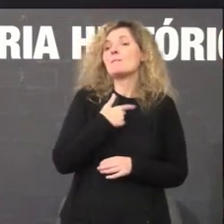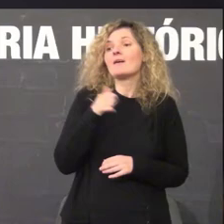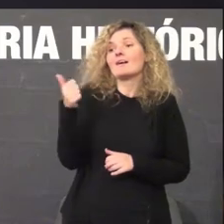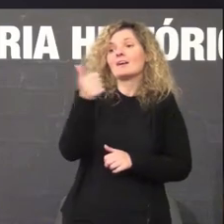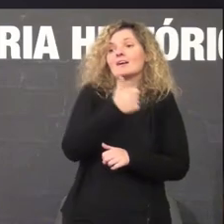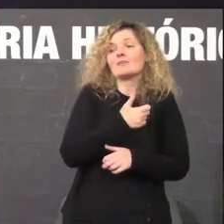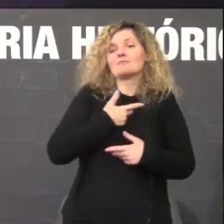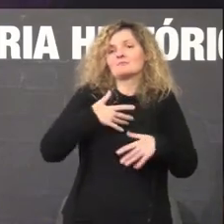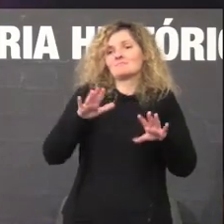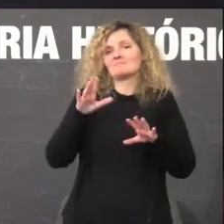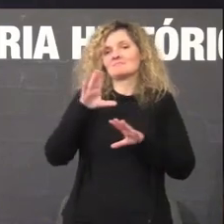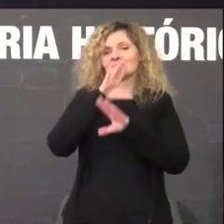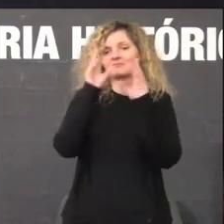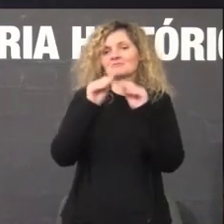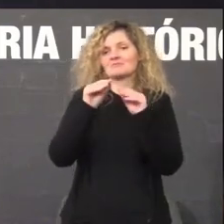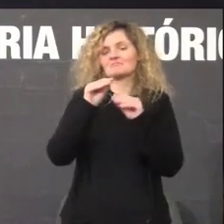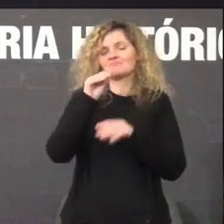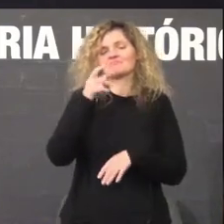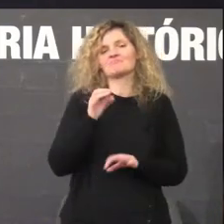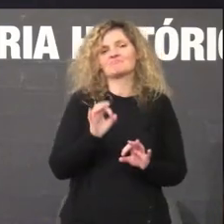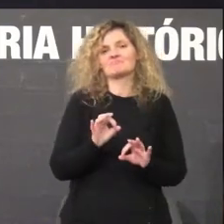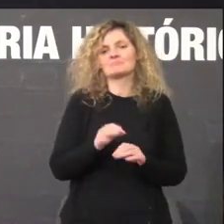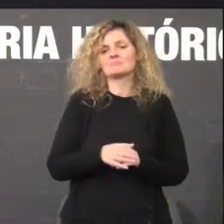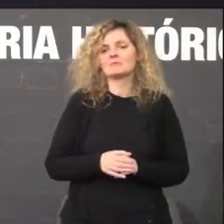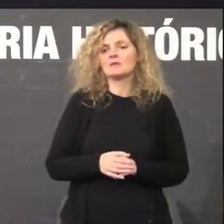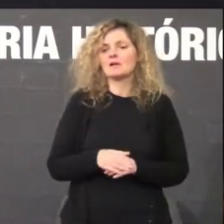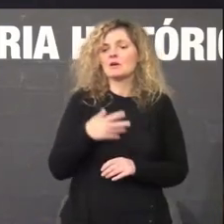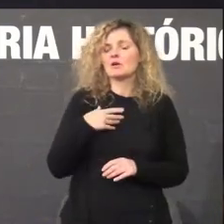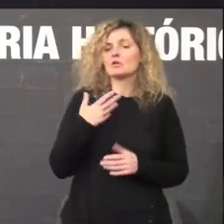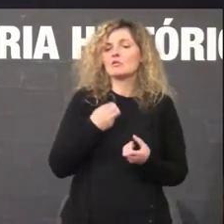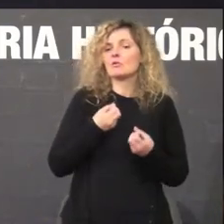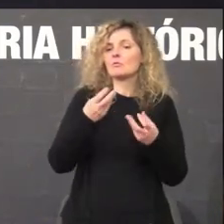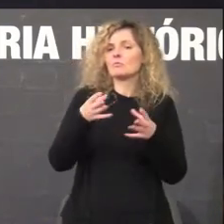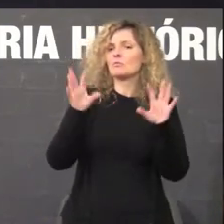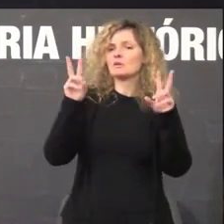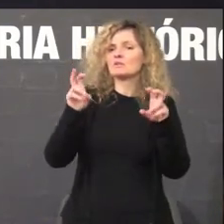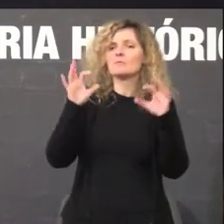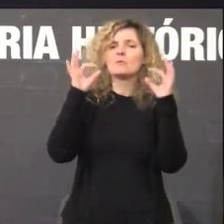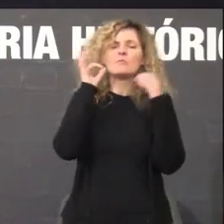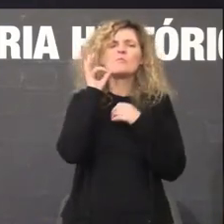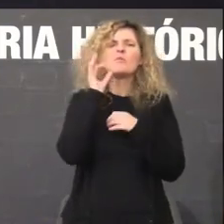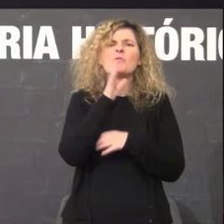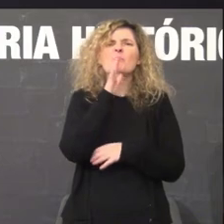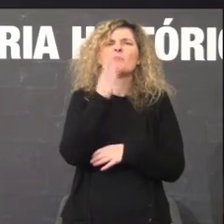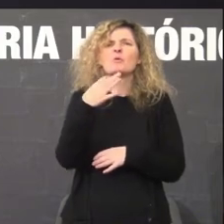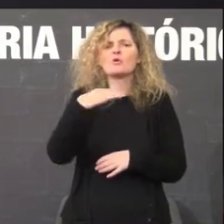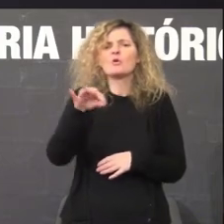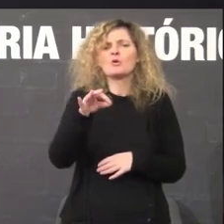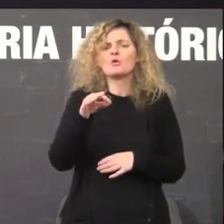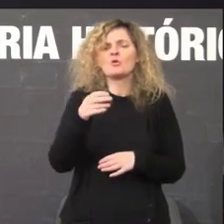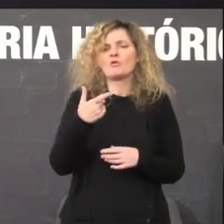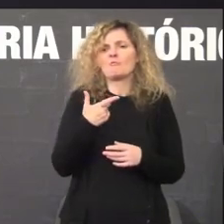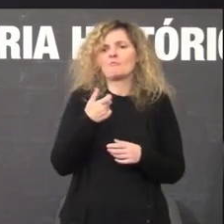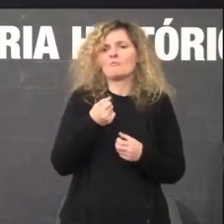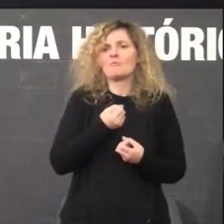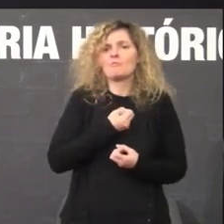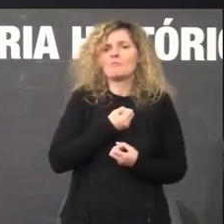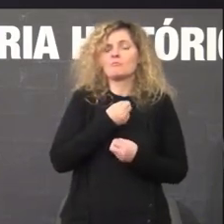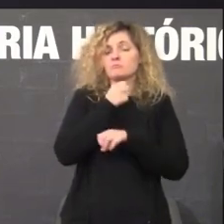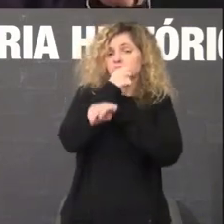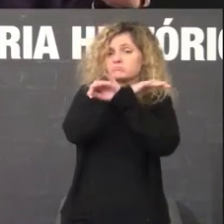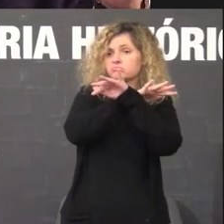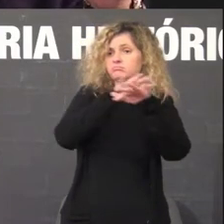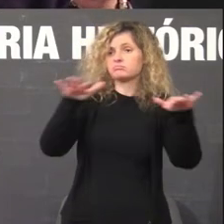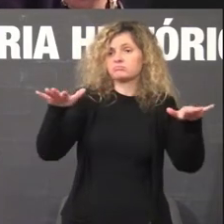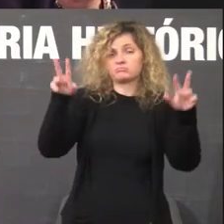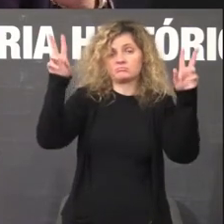uno que saque sus conclusiones, ¿vale? Yo he mencionado el tema de las mujeres única y exclusivamente porque ha trascendido de